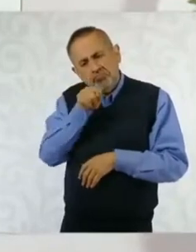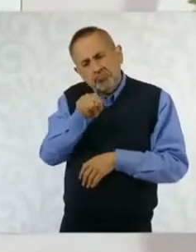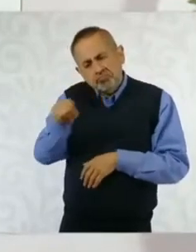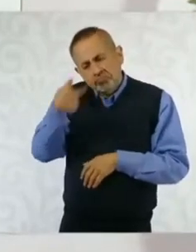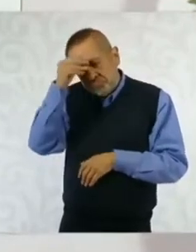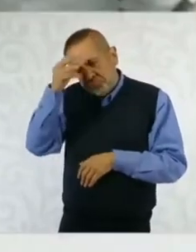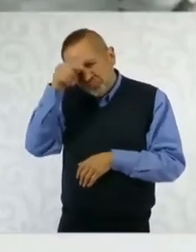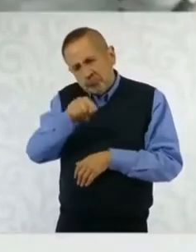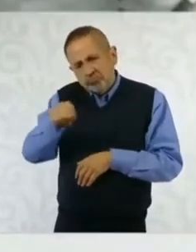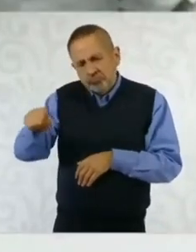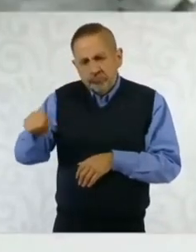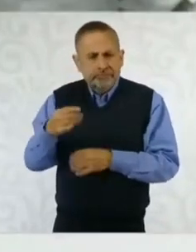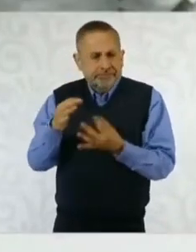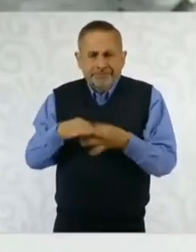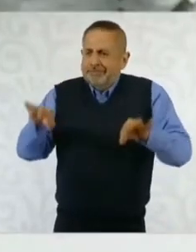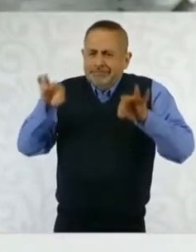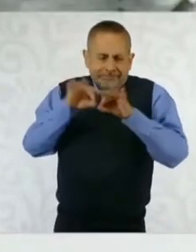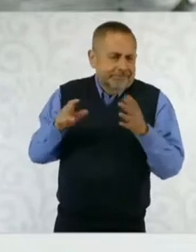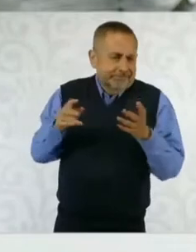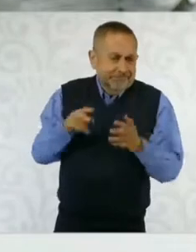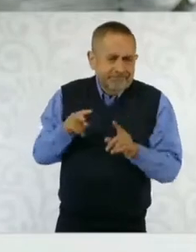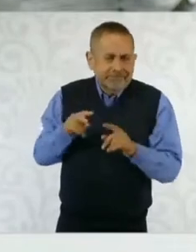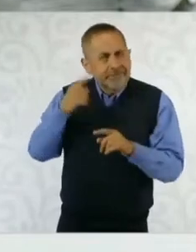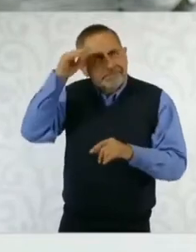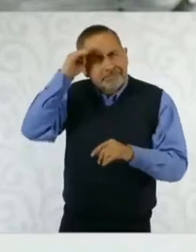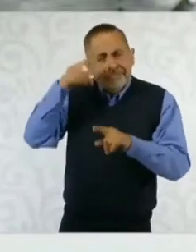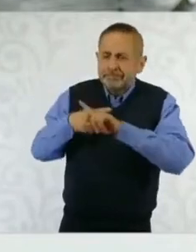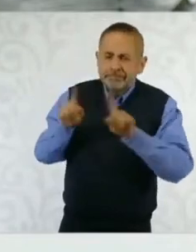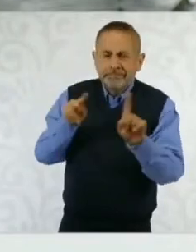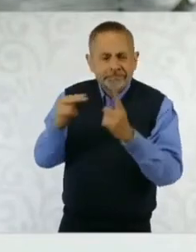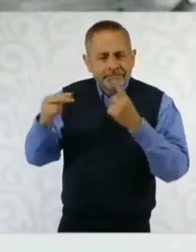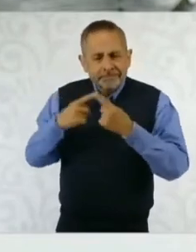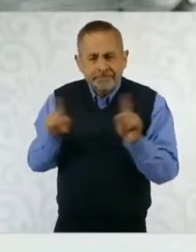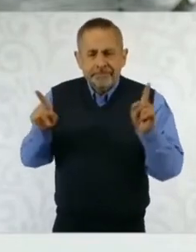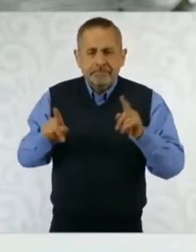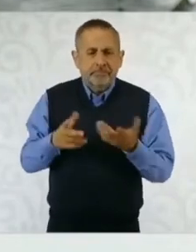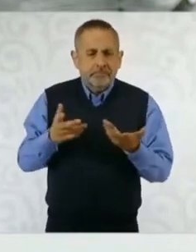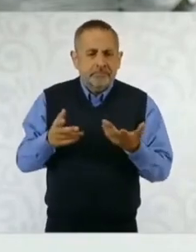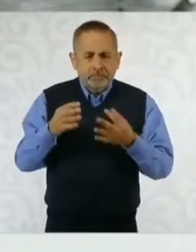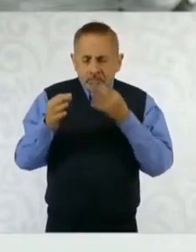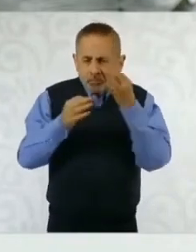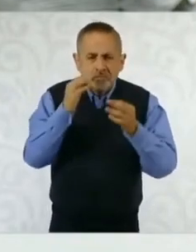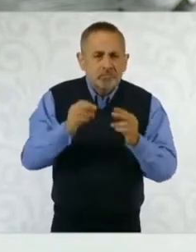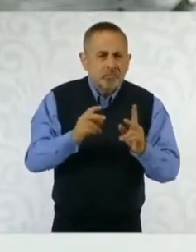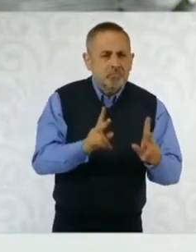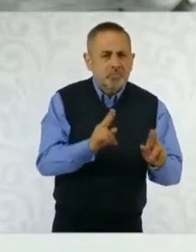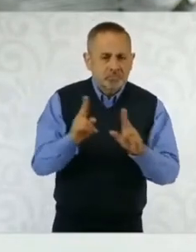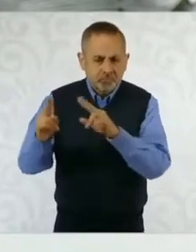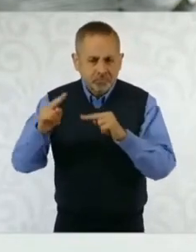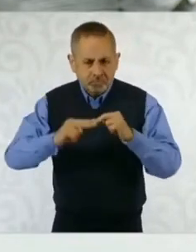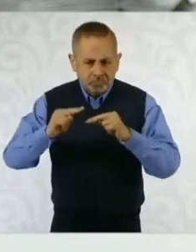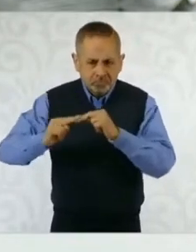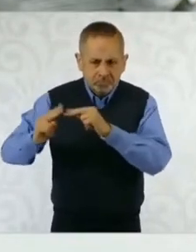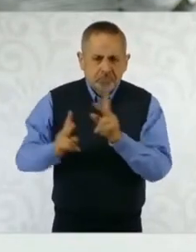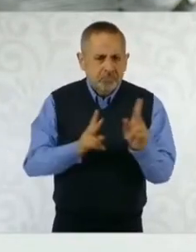que también tiene que tener una visión distinta. Están pensando en producir series,